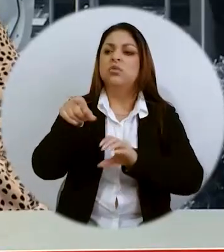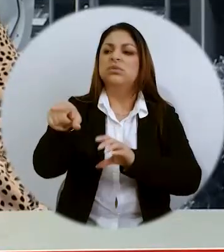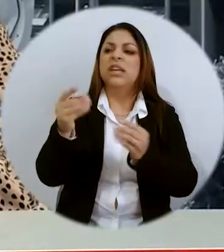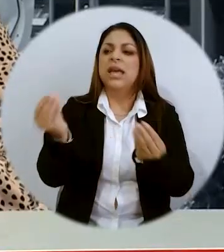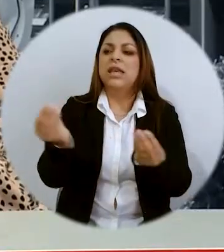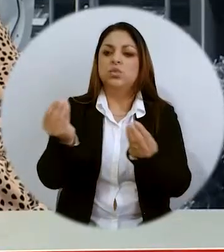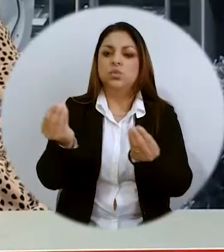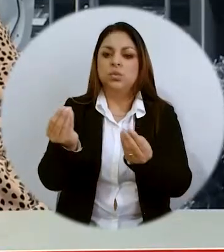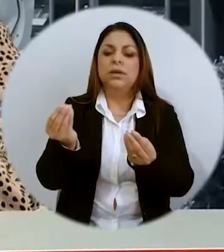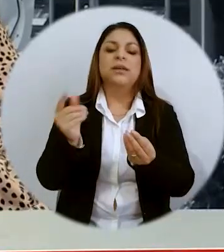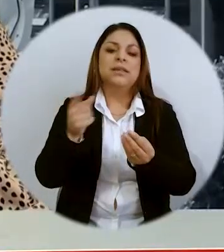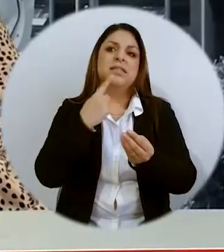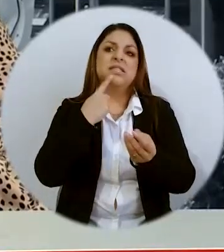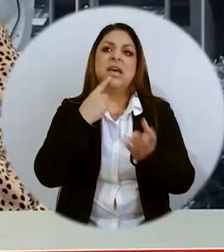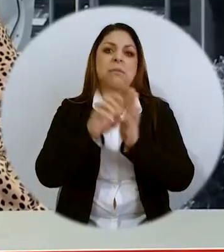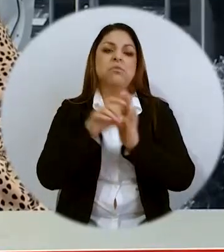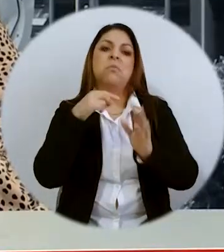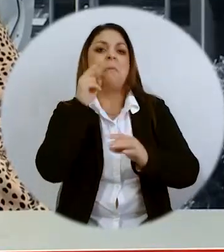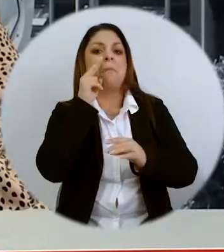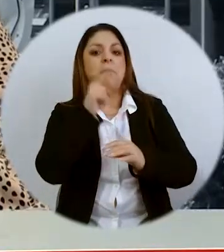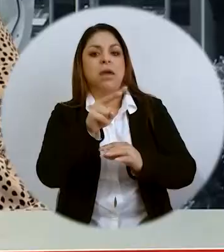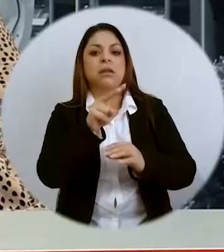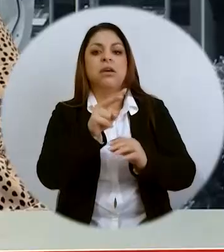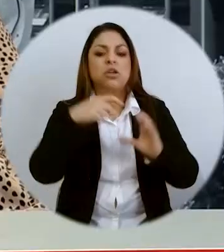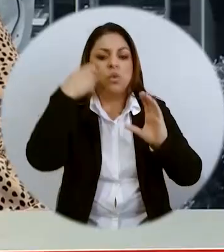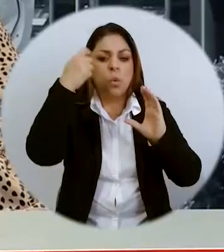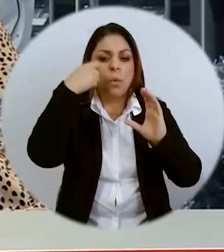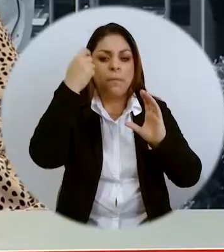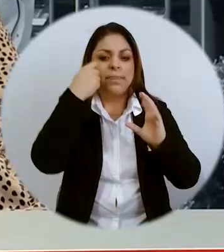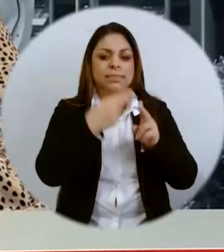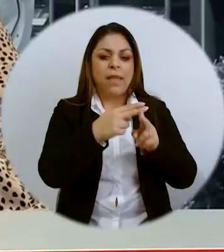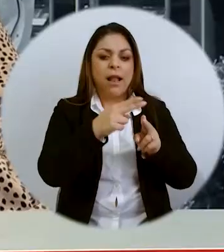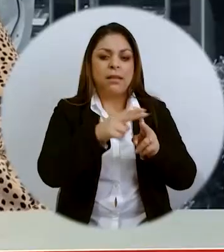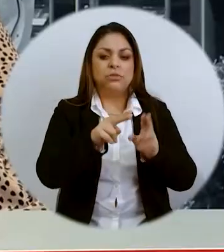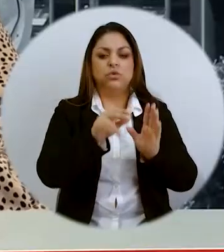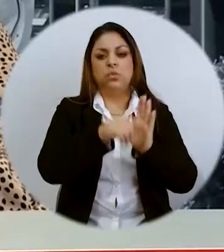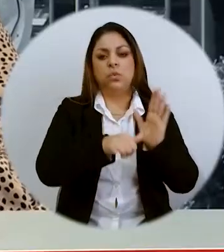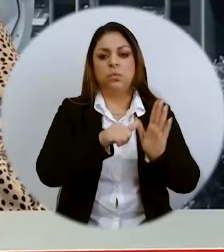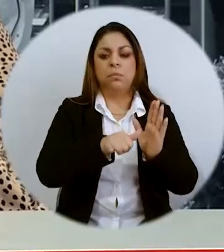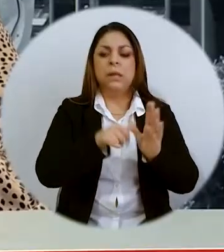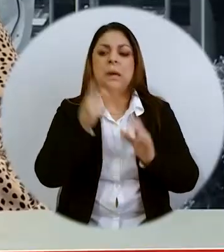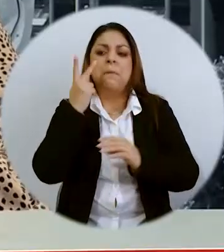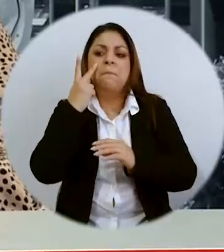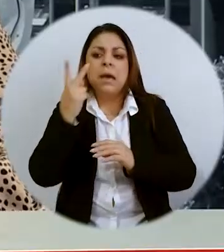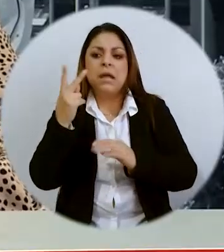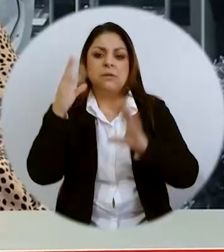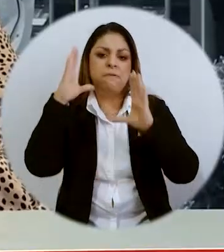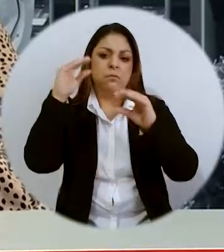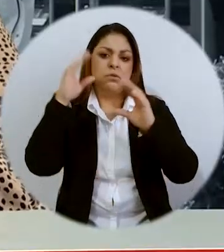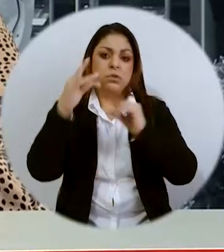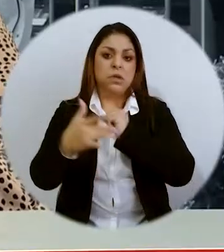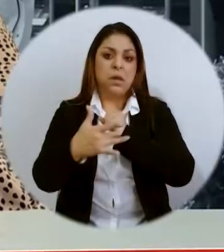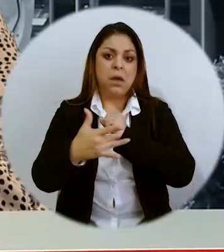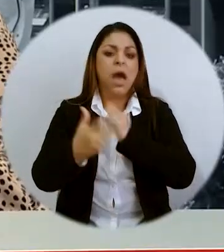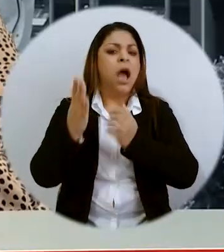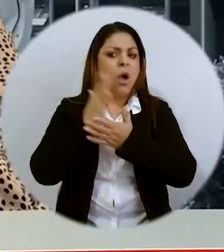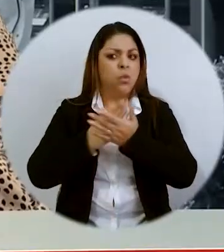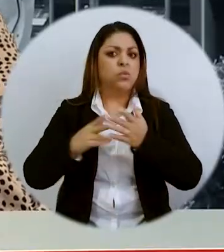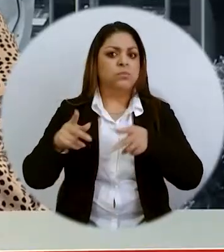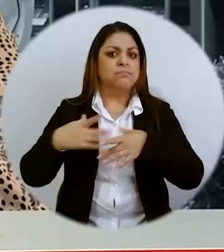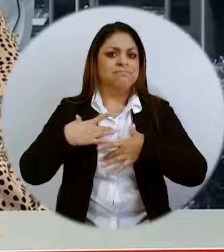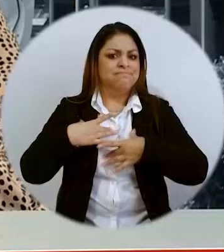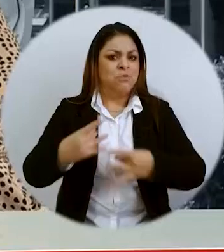Bueno, ver un documental en YouTube, ver información sobre tecnologías, y hay un